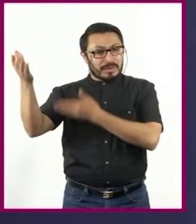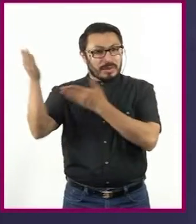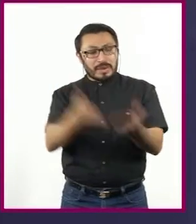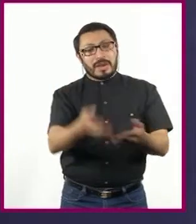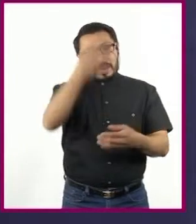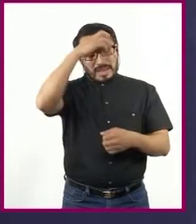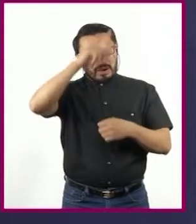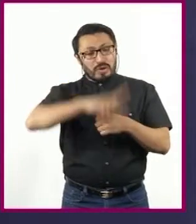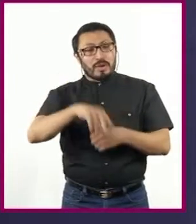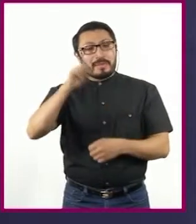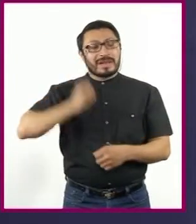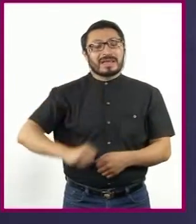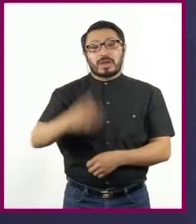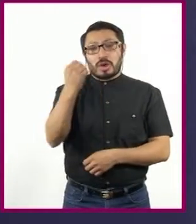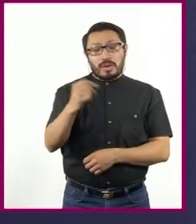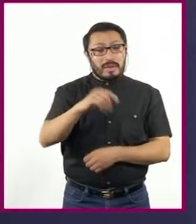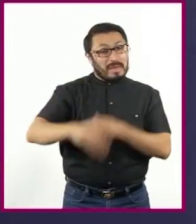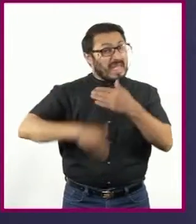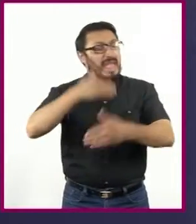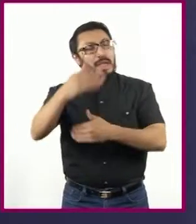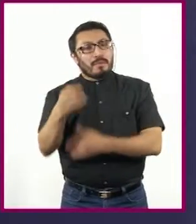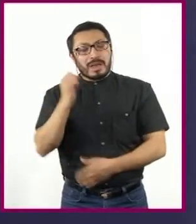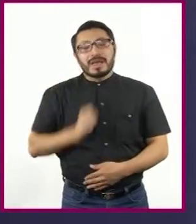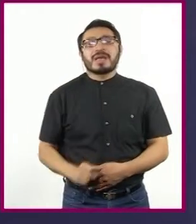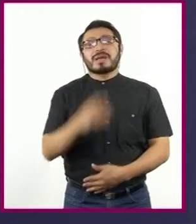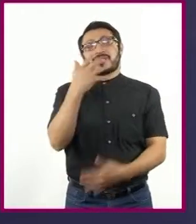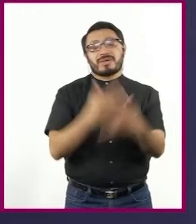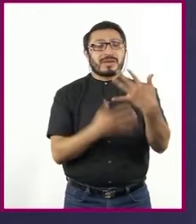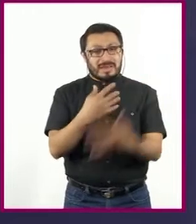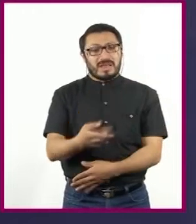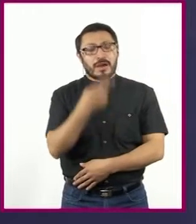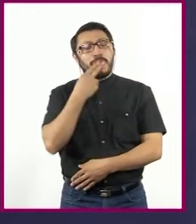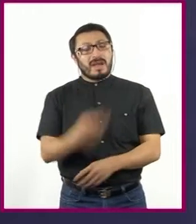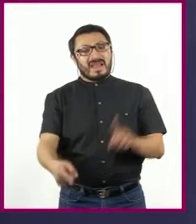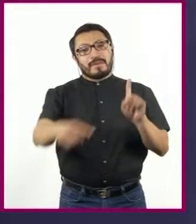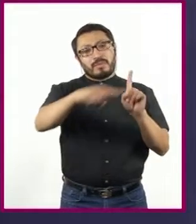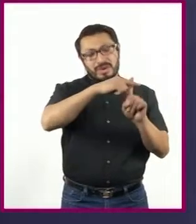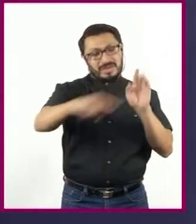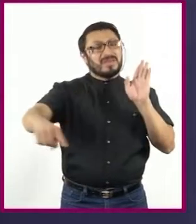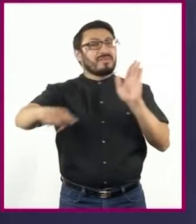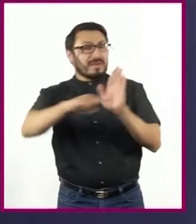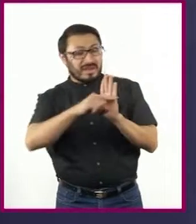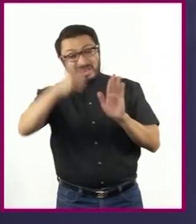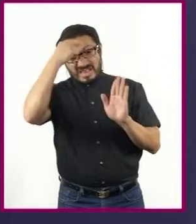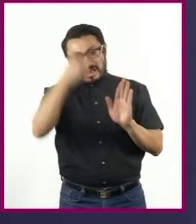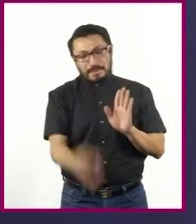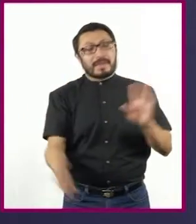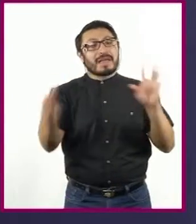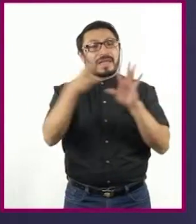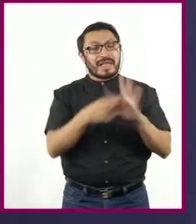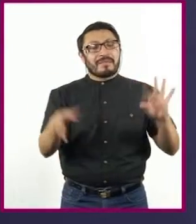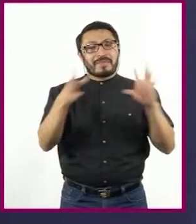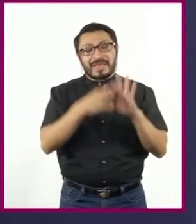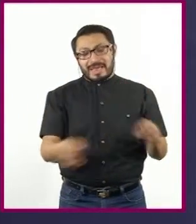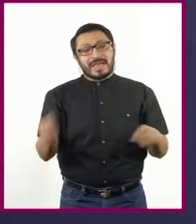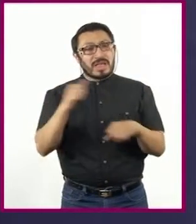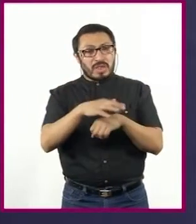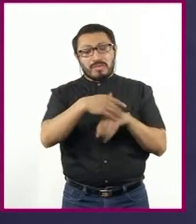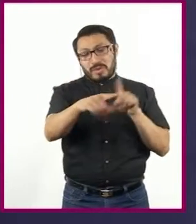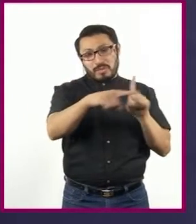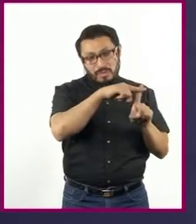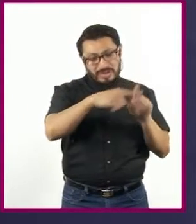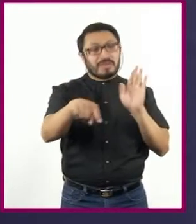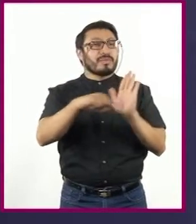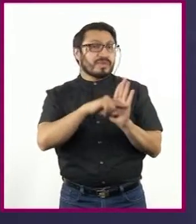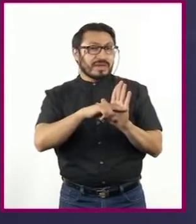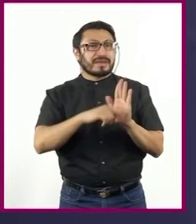Pero fue hasta el siglo XV que emplearon los signos positivos y negativos para designar las cantidades positivas y